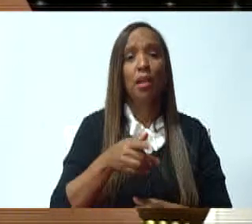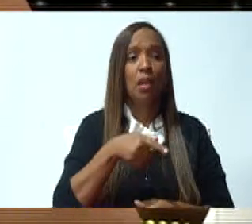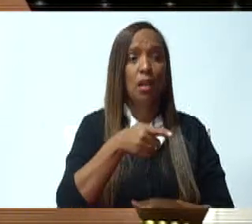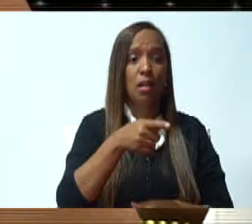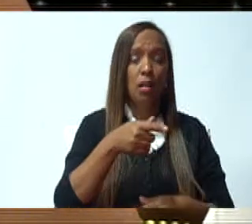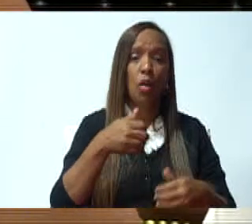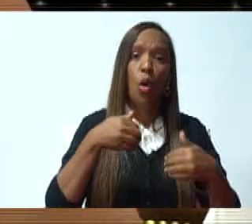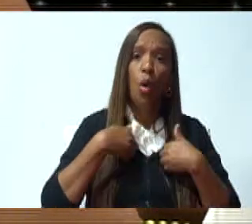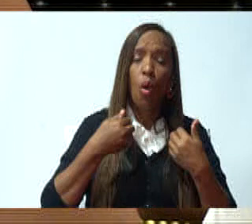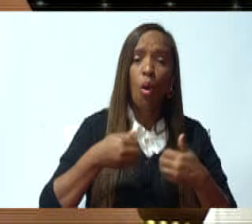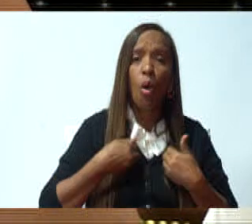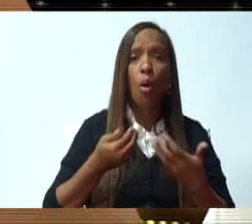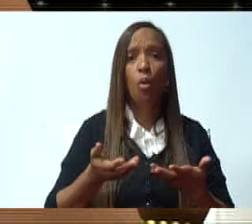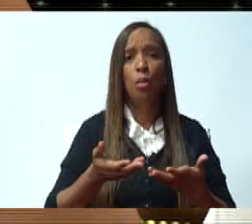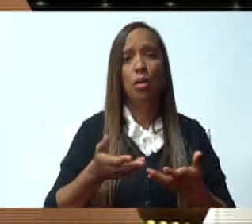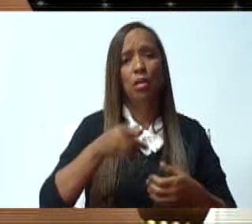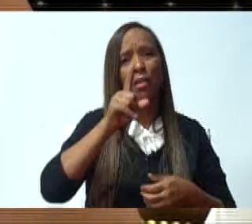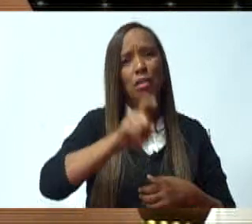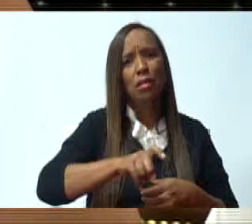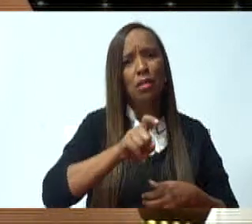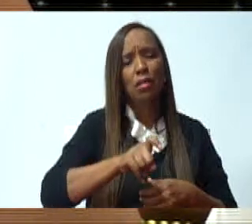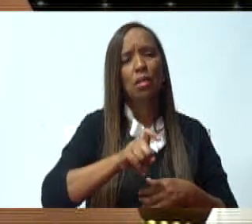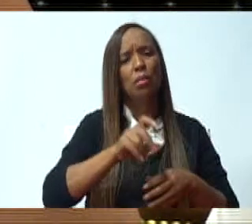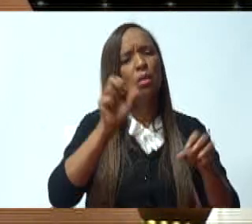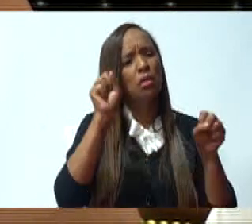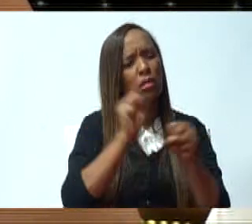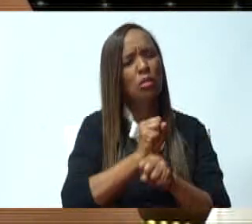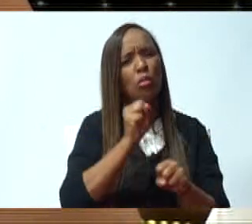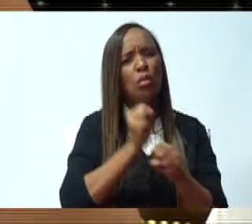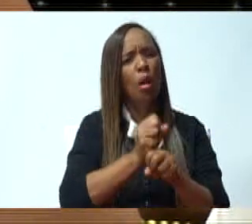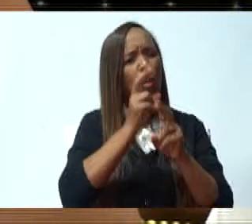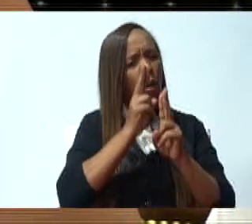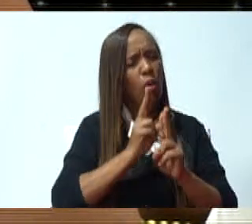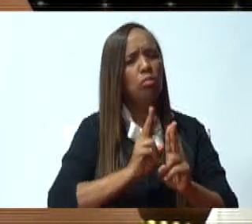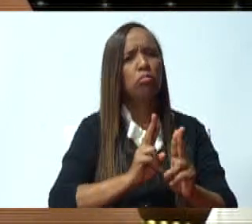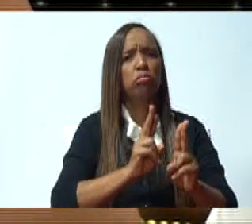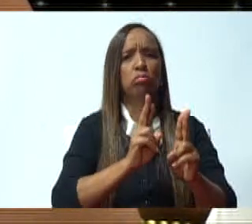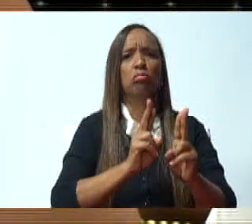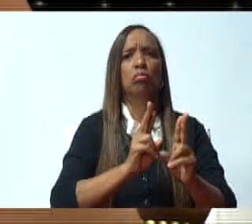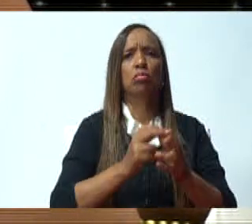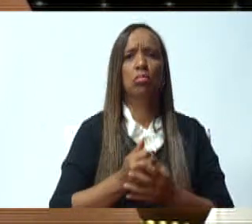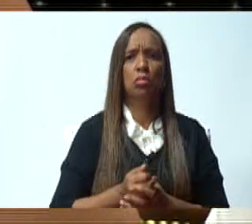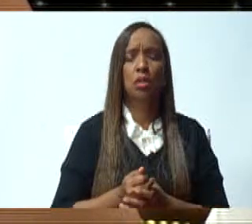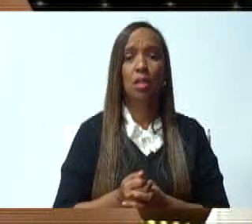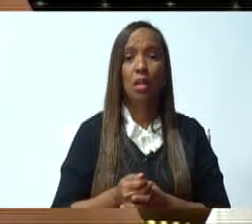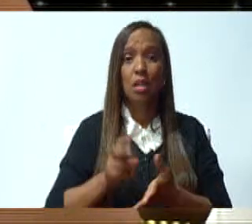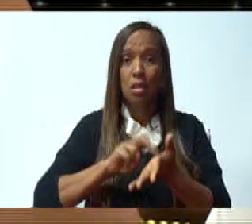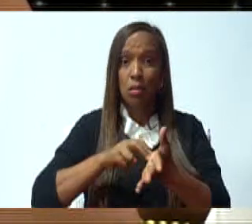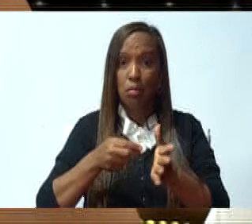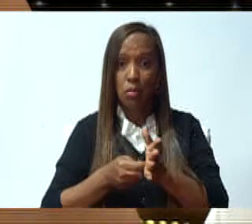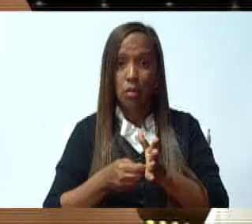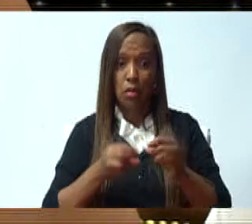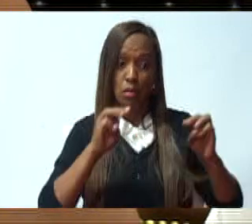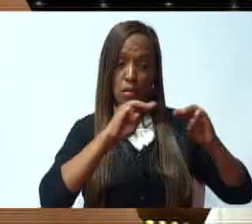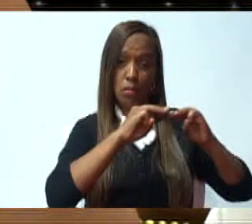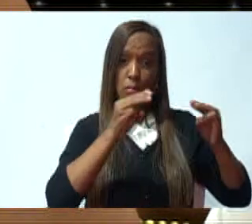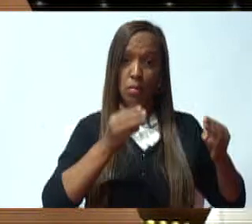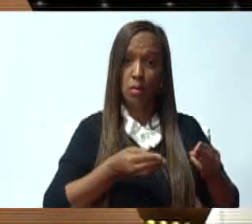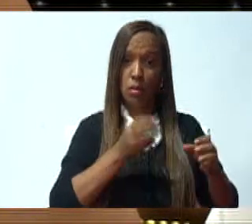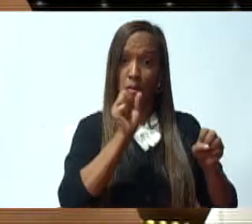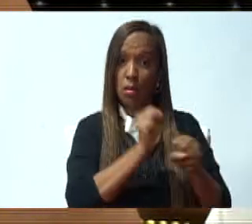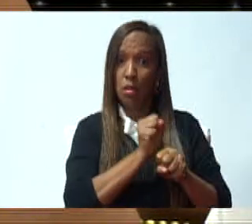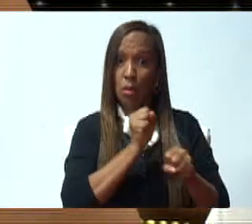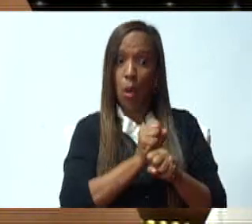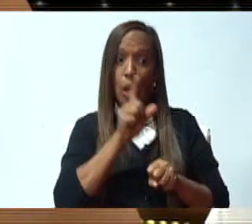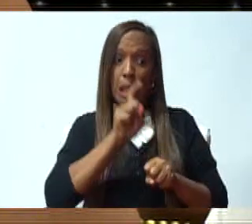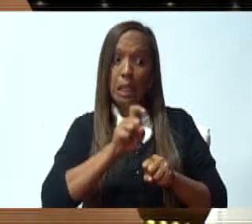de aumentarle el presupuesto al Ministerio de Trabajo para que nuestros jóvenes puedan tener